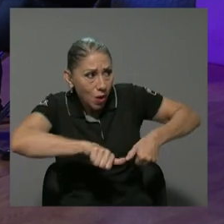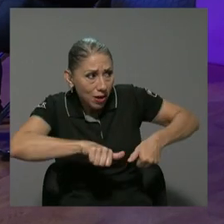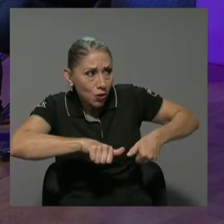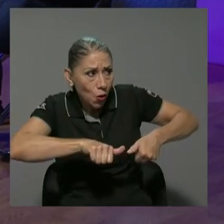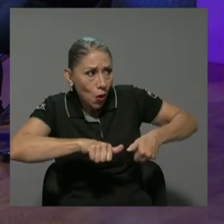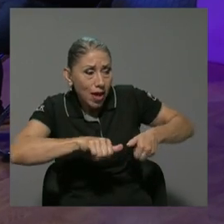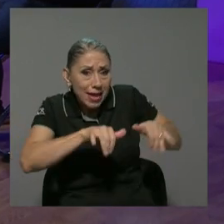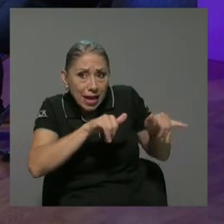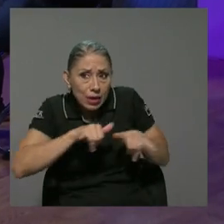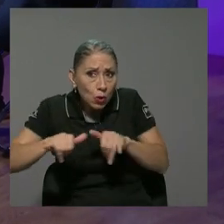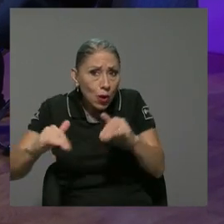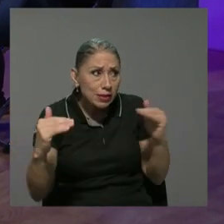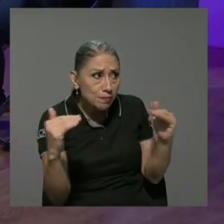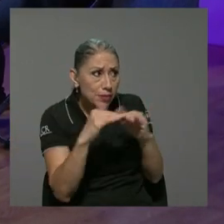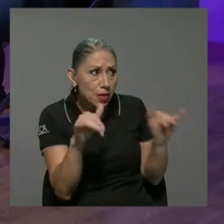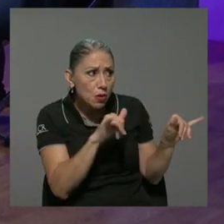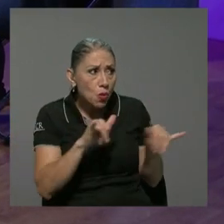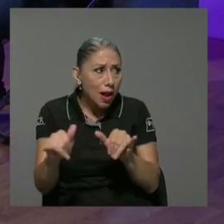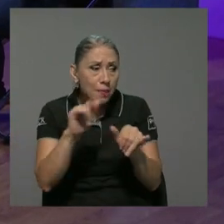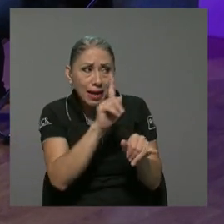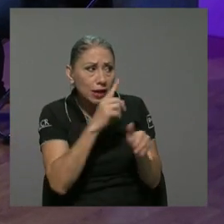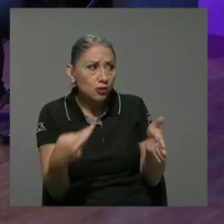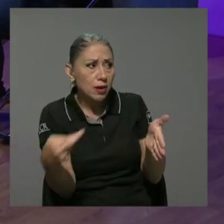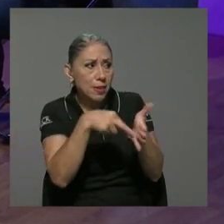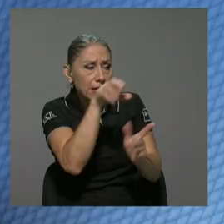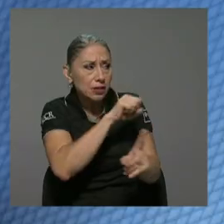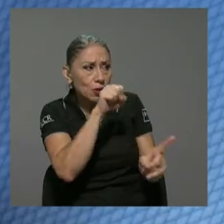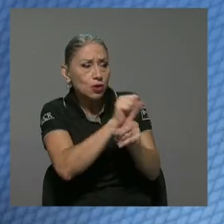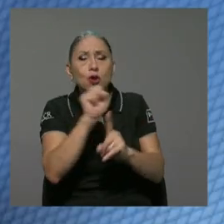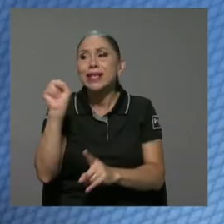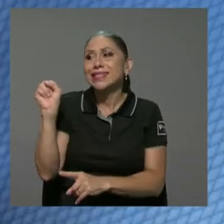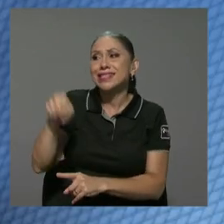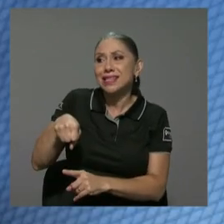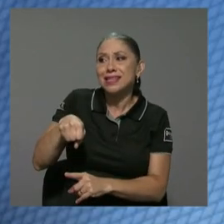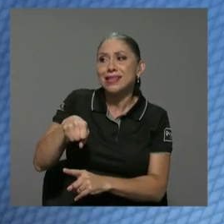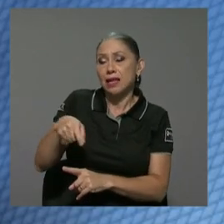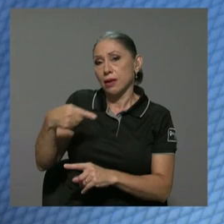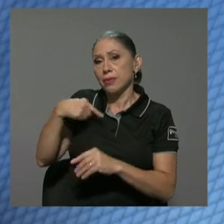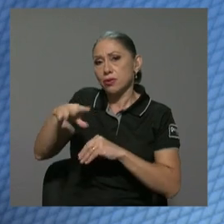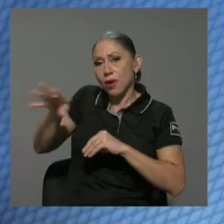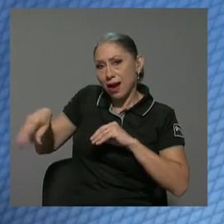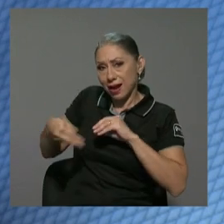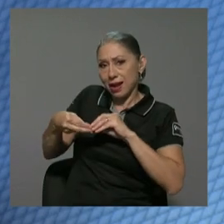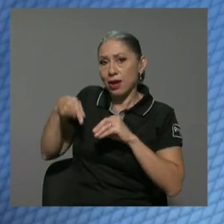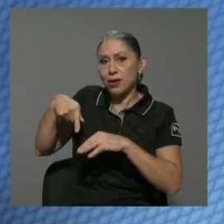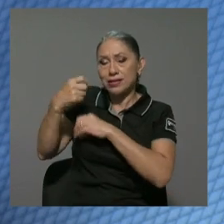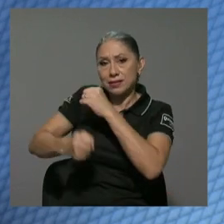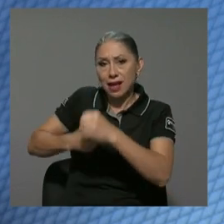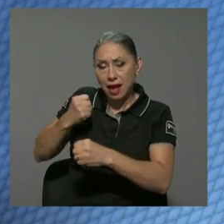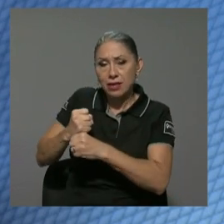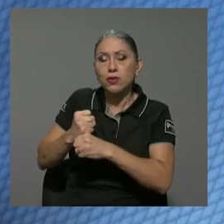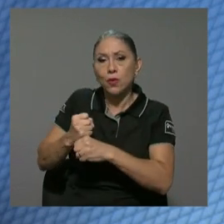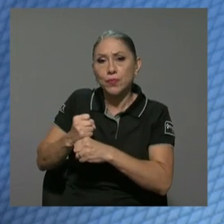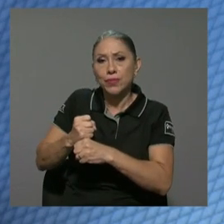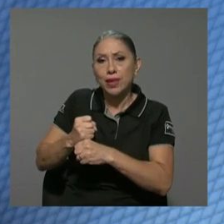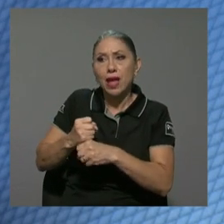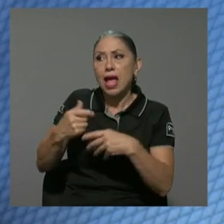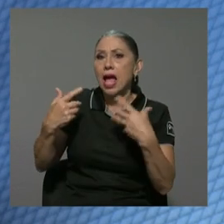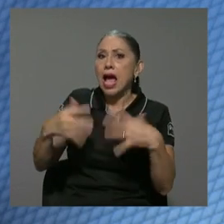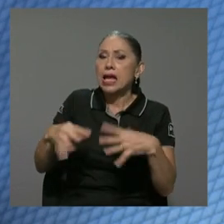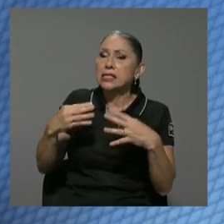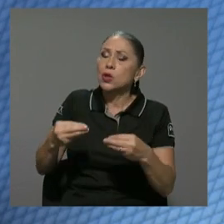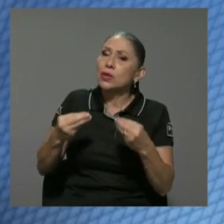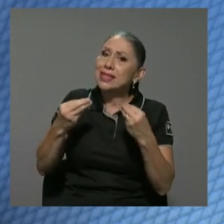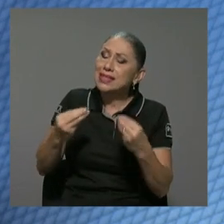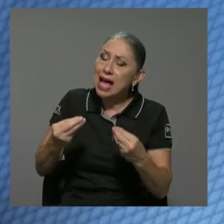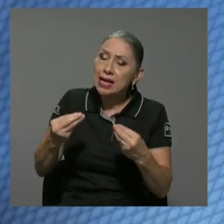se repita esa situación. Pues sí, definitivamente, pero yo quisiera agregarle que este año ha sido tan